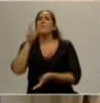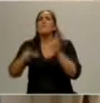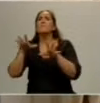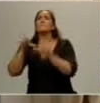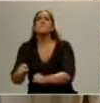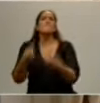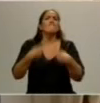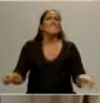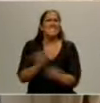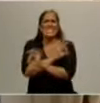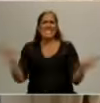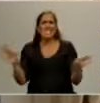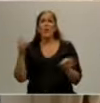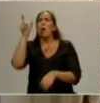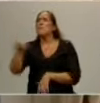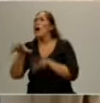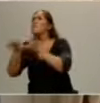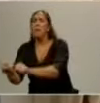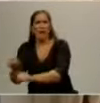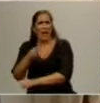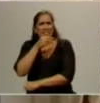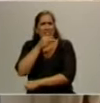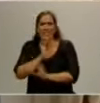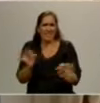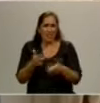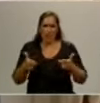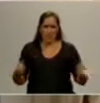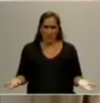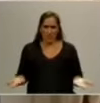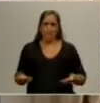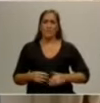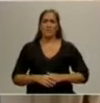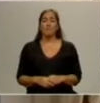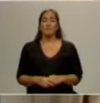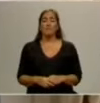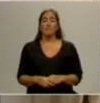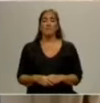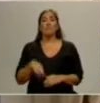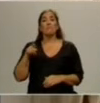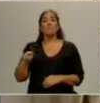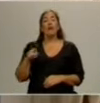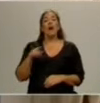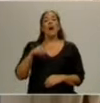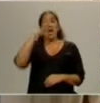siquiera un solo detenido. En el caso de la voladura de la Embajada de